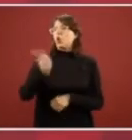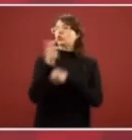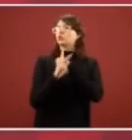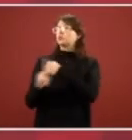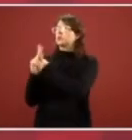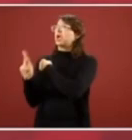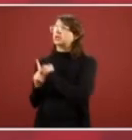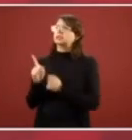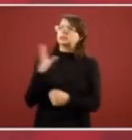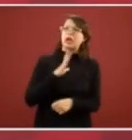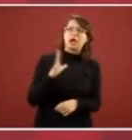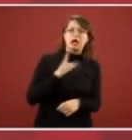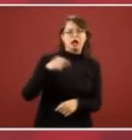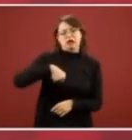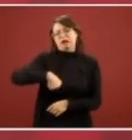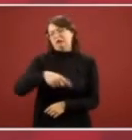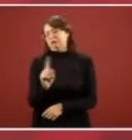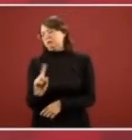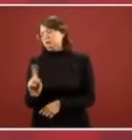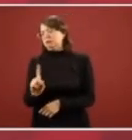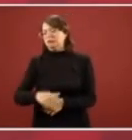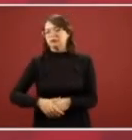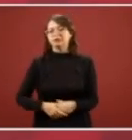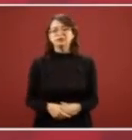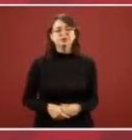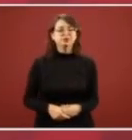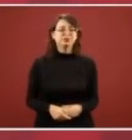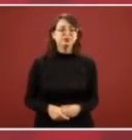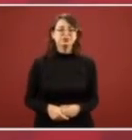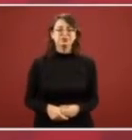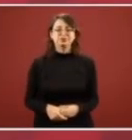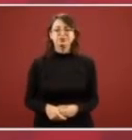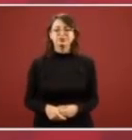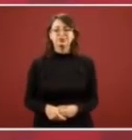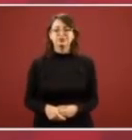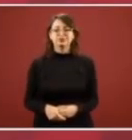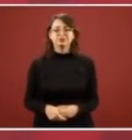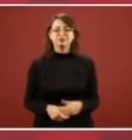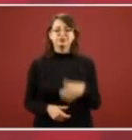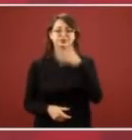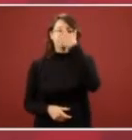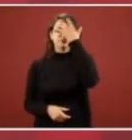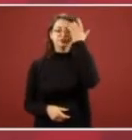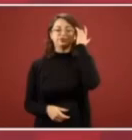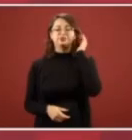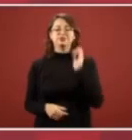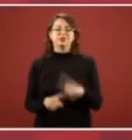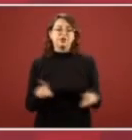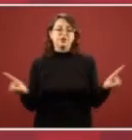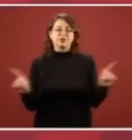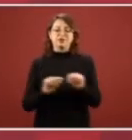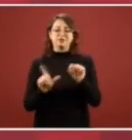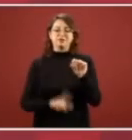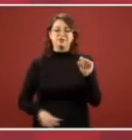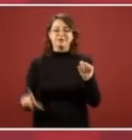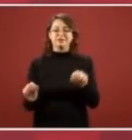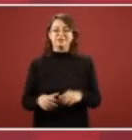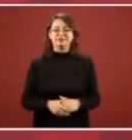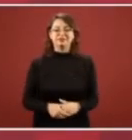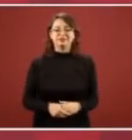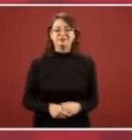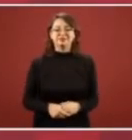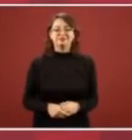partes. Happened somewhere else, of course, right? No tenía nada que ver con nosotros. It had nothing to do with us. Presidente,